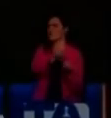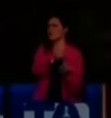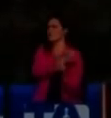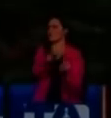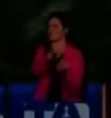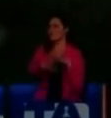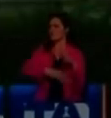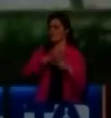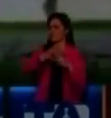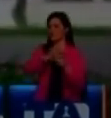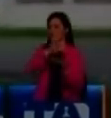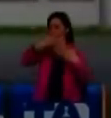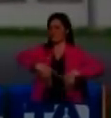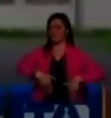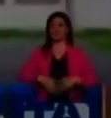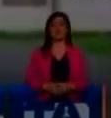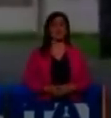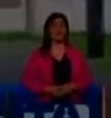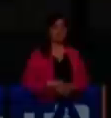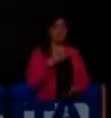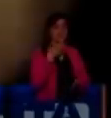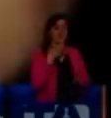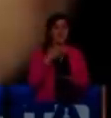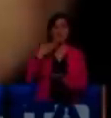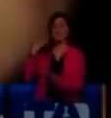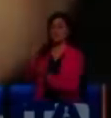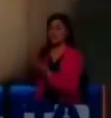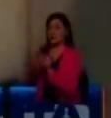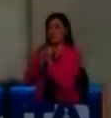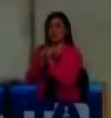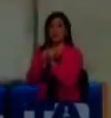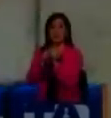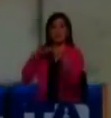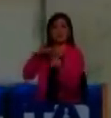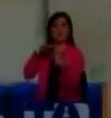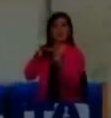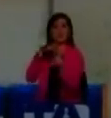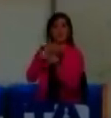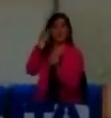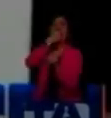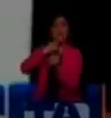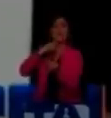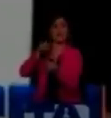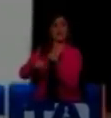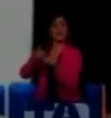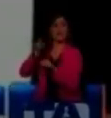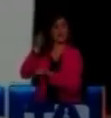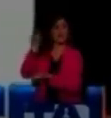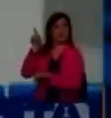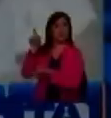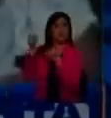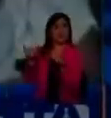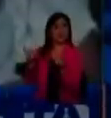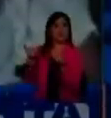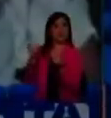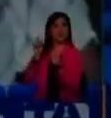mundo. Gina, muchísimas gracias por acompañarnos. Este tipo de ataques no solo han marcado tu rostro, ahí tenemos la imagen de Gina en este